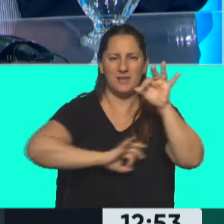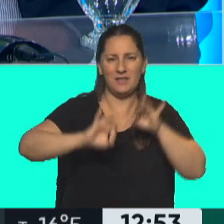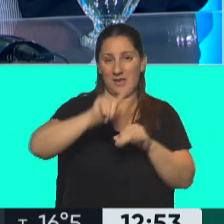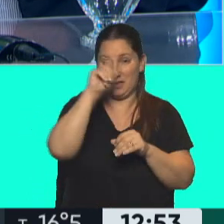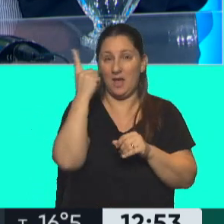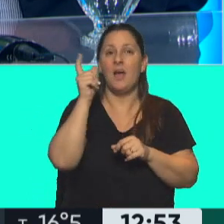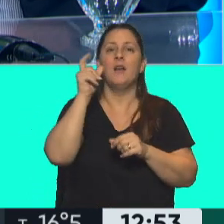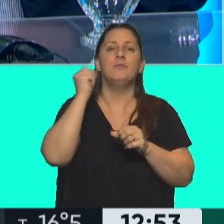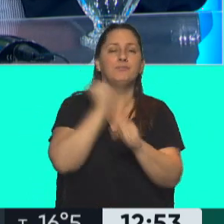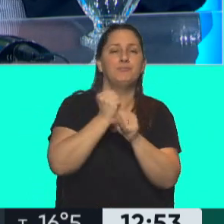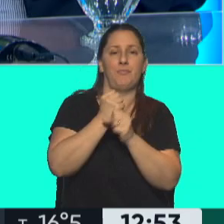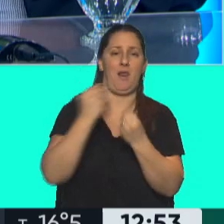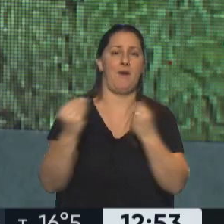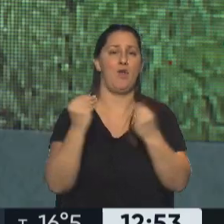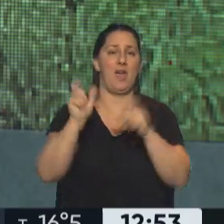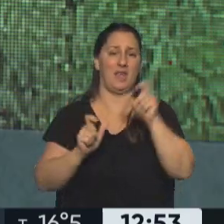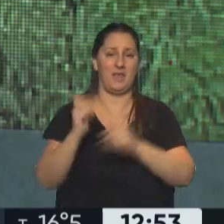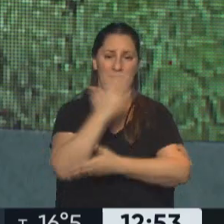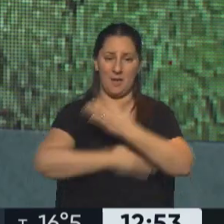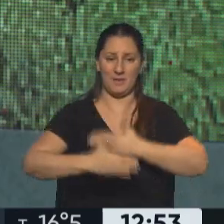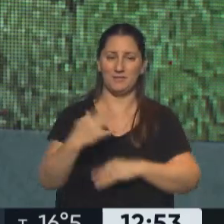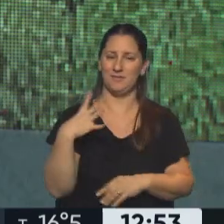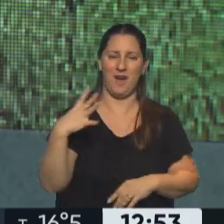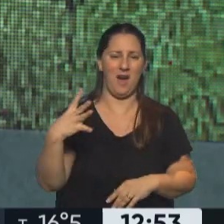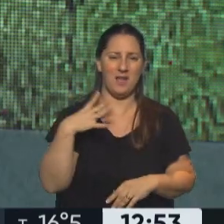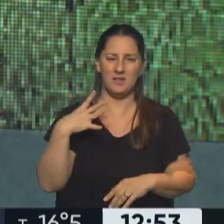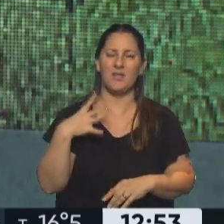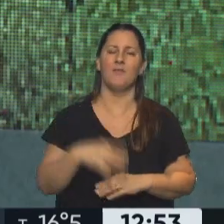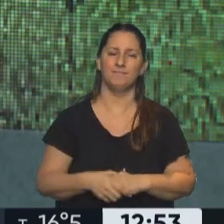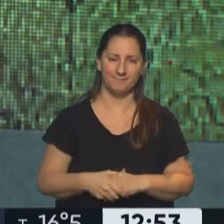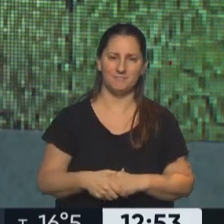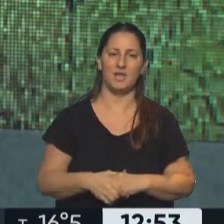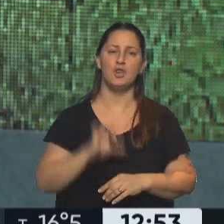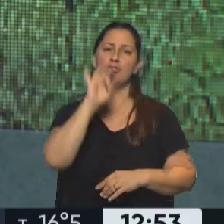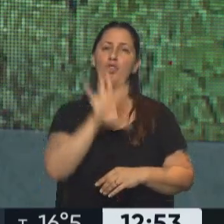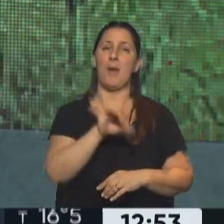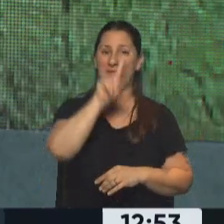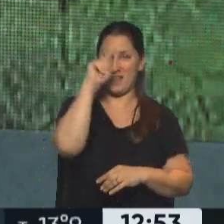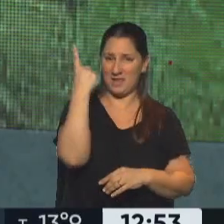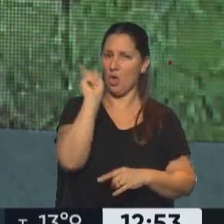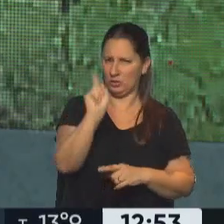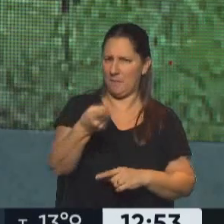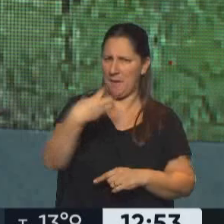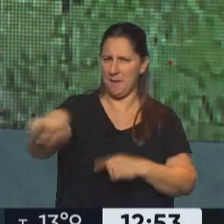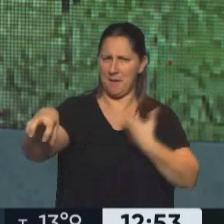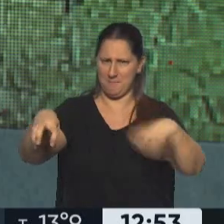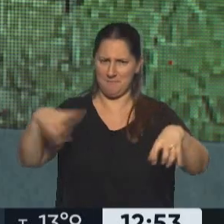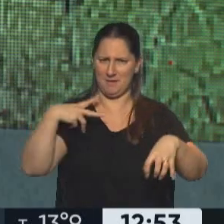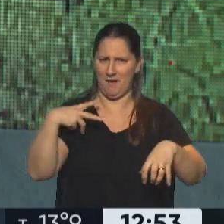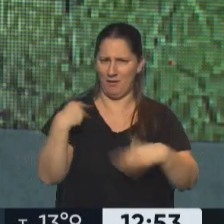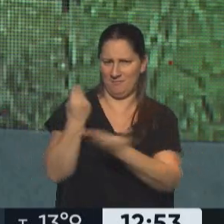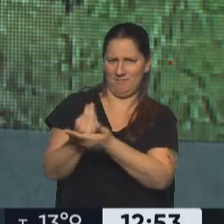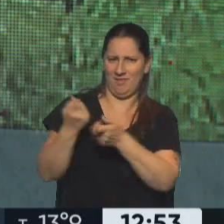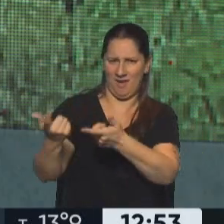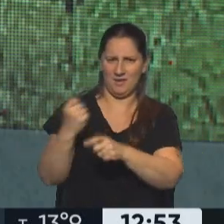de personas con discapacidad en el Estado. Que es una de las cosas pendientes, ¿no? Que siempre quedan pendientes no solamente en el Estado, sino también en el sector privado. Y consultarte,